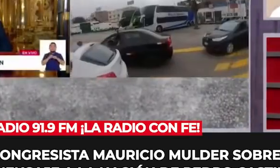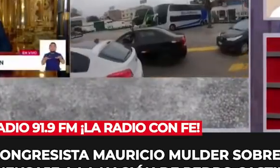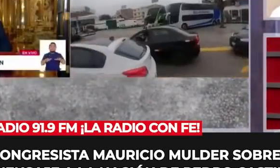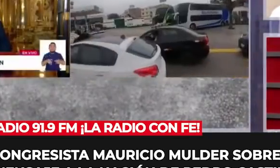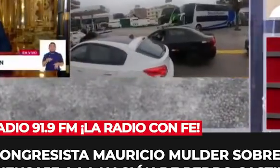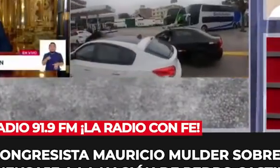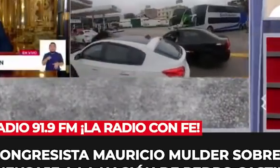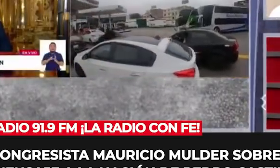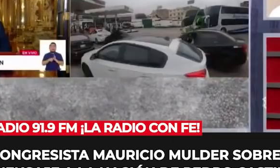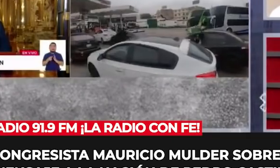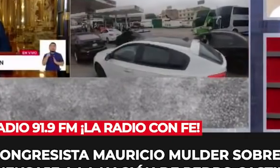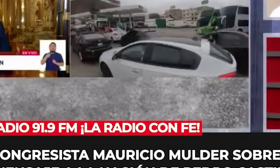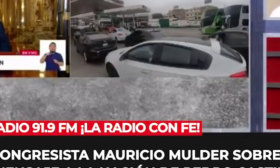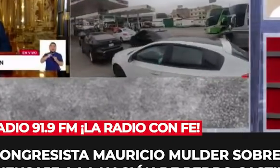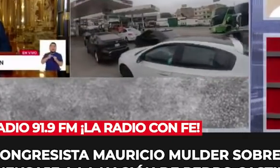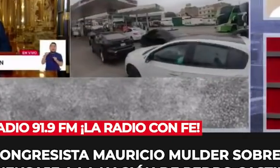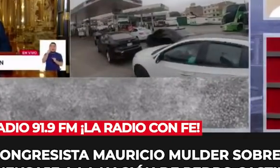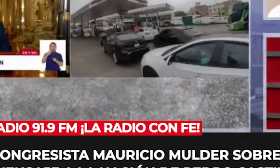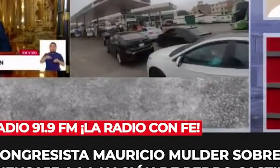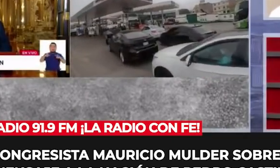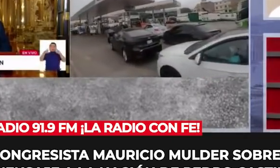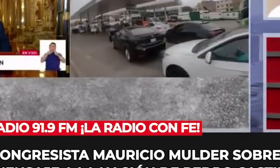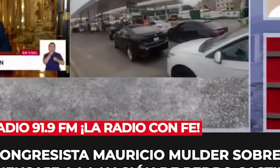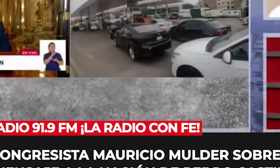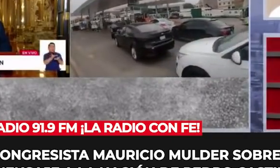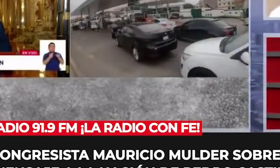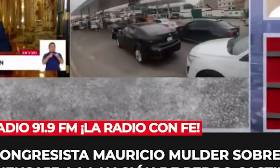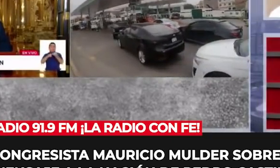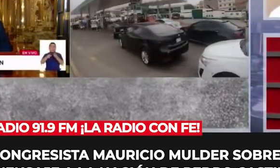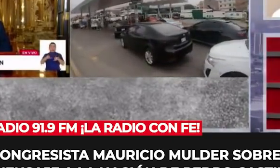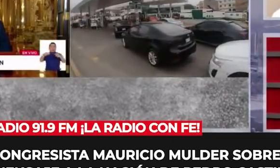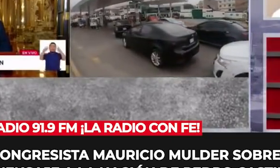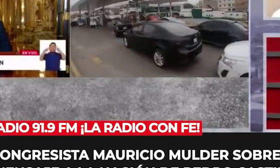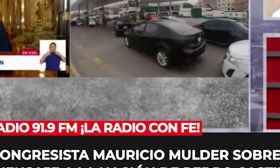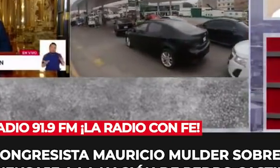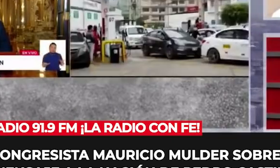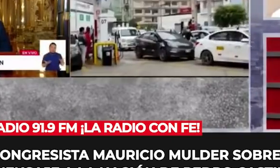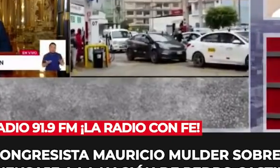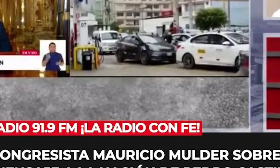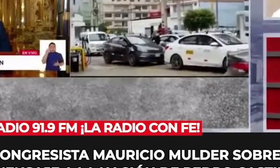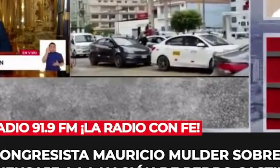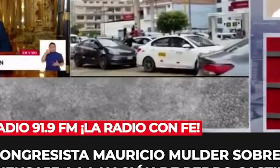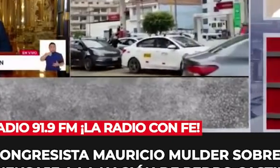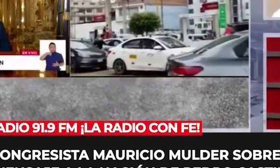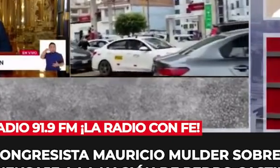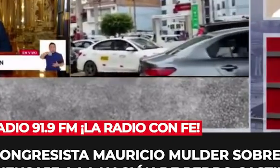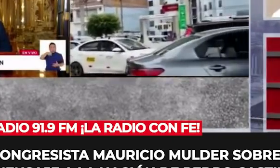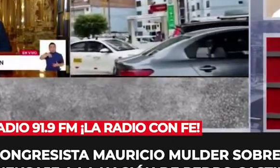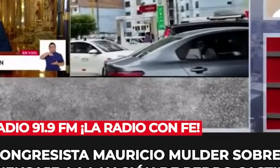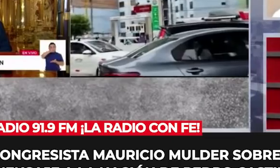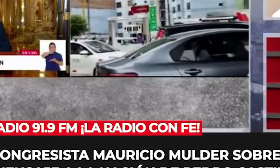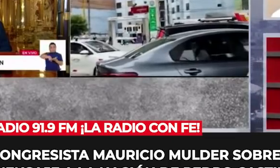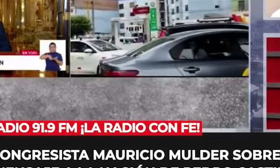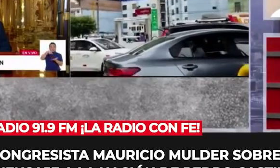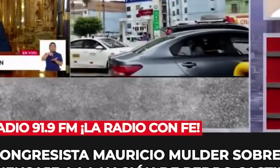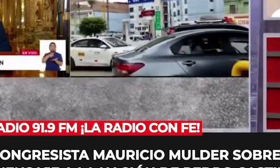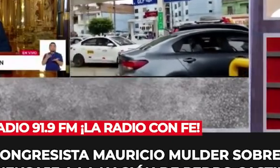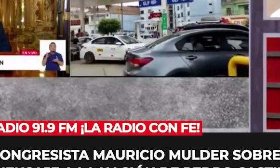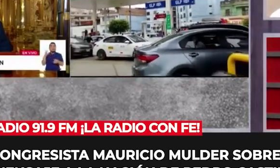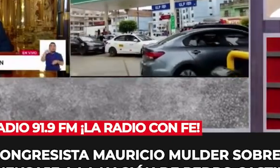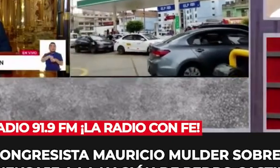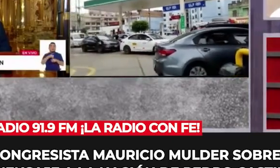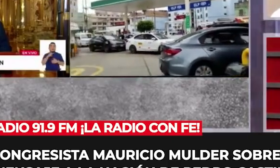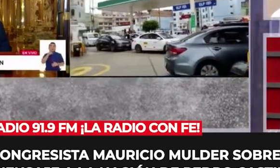Maraví es algo insólito, como decía Chema Salcedo, inédito, que el premier le pida su